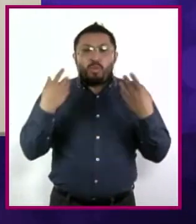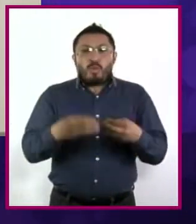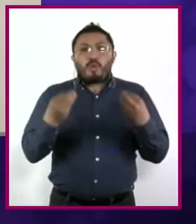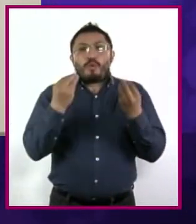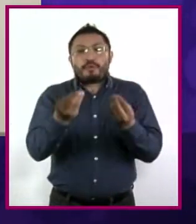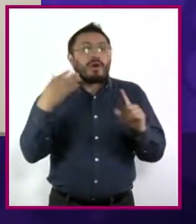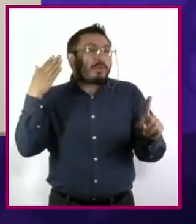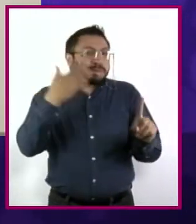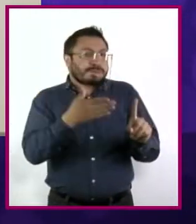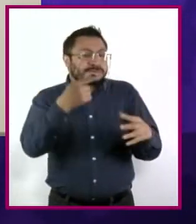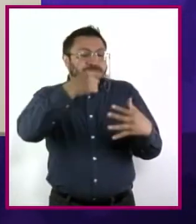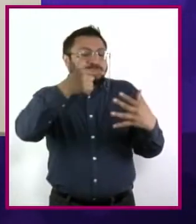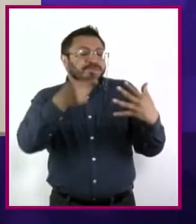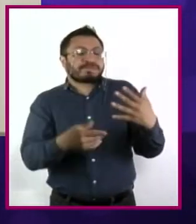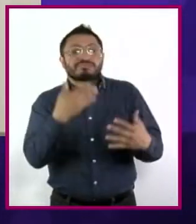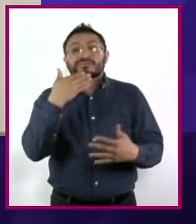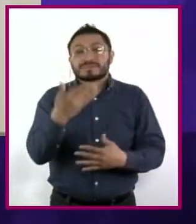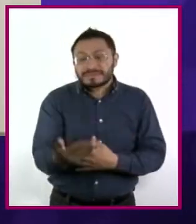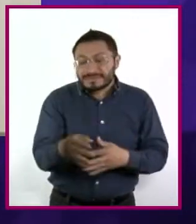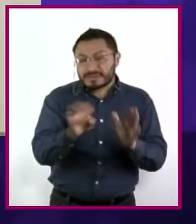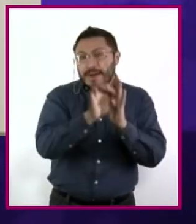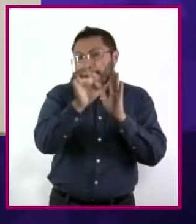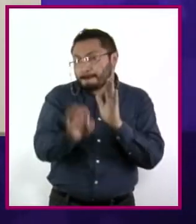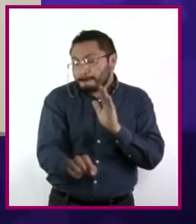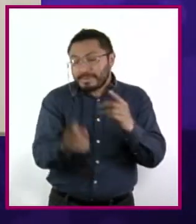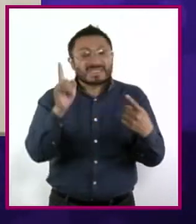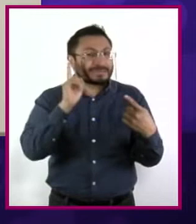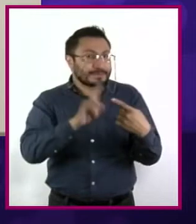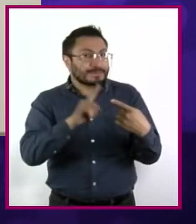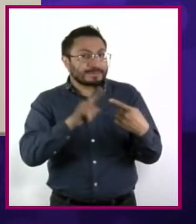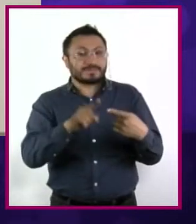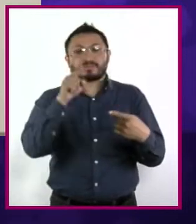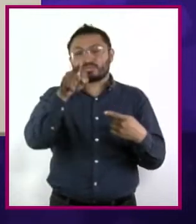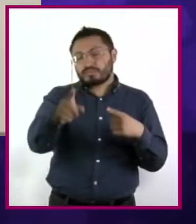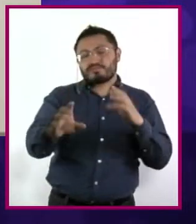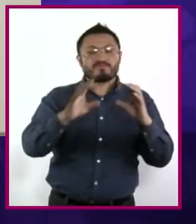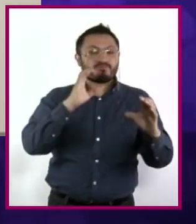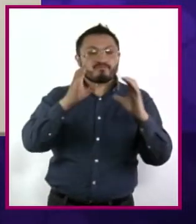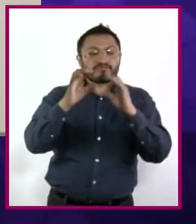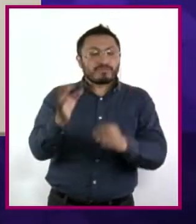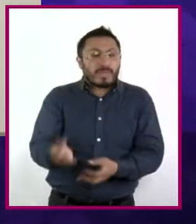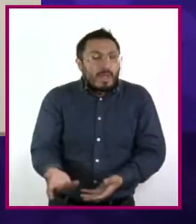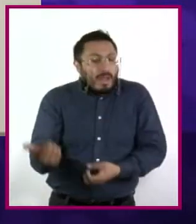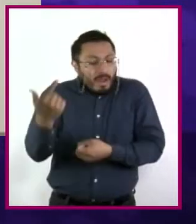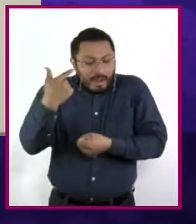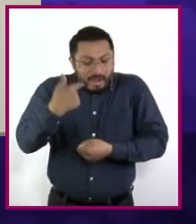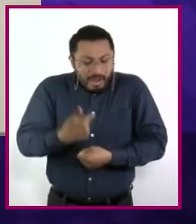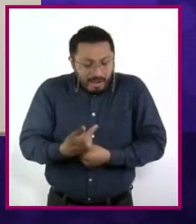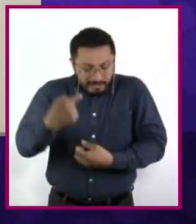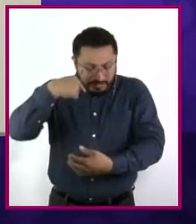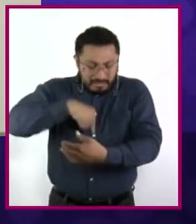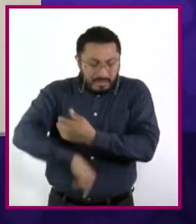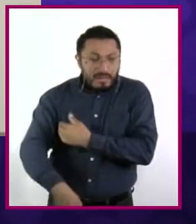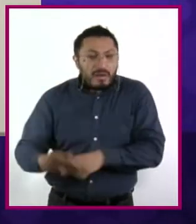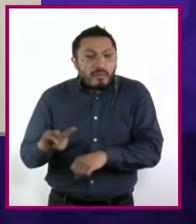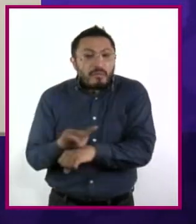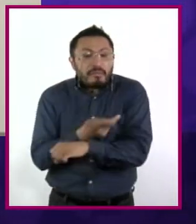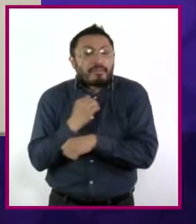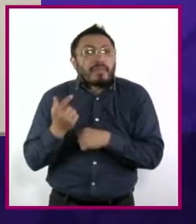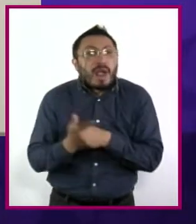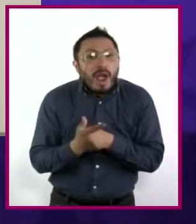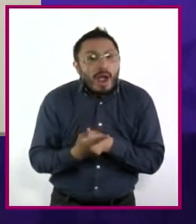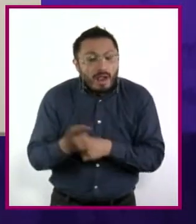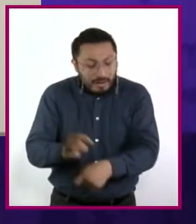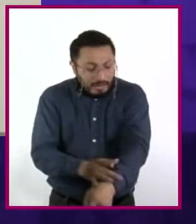utilidades estas emociones aflictivas. La primera es que nos va a comunicar que algo está sucediendo en nosotros, en nuestras